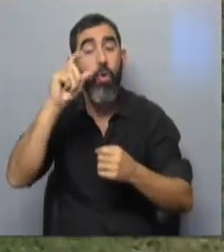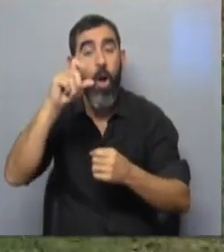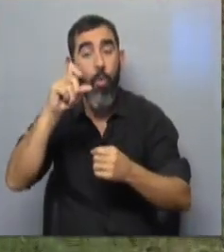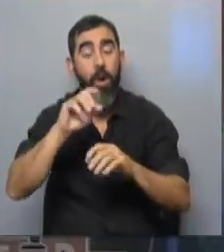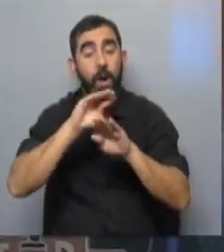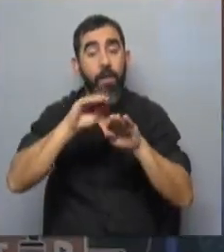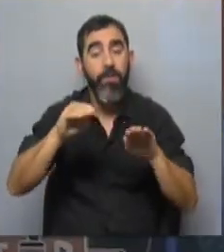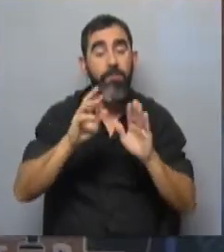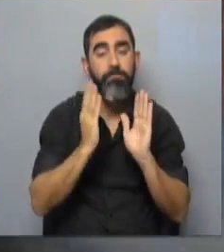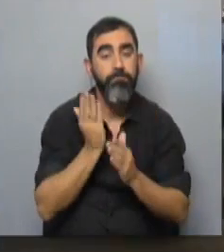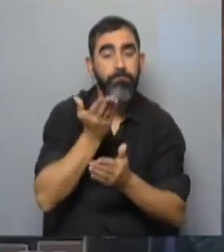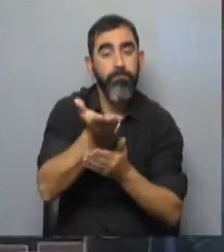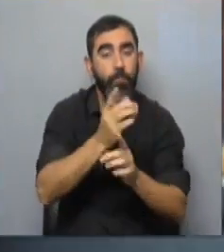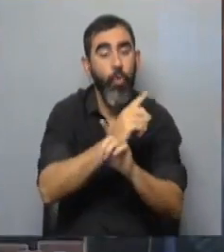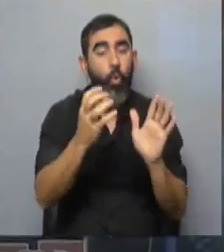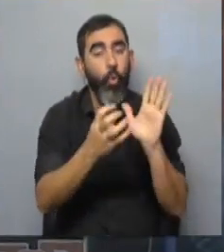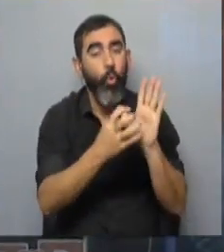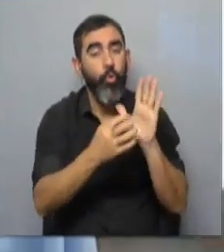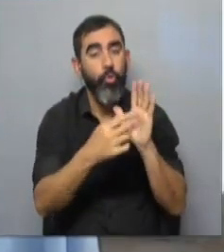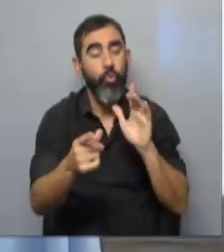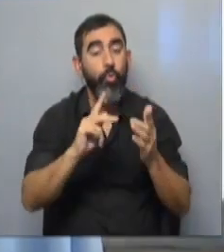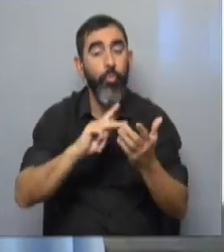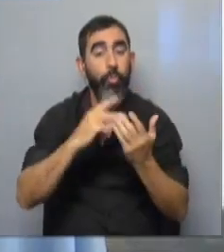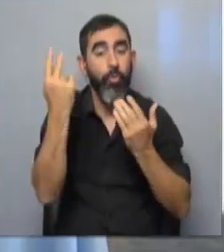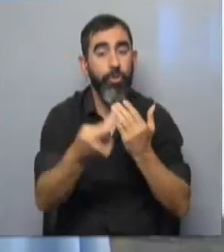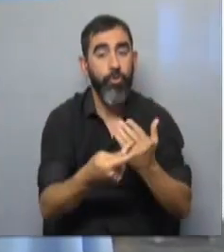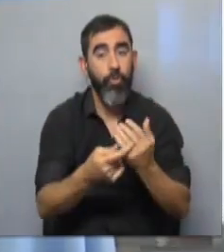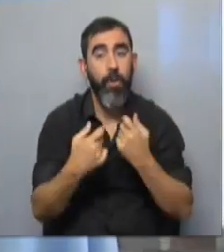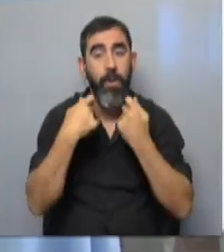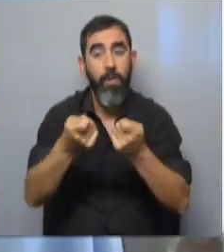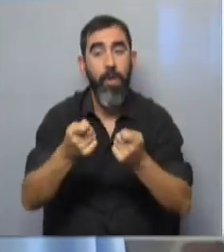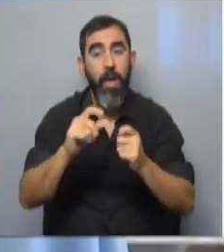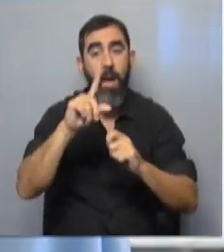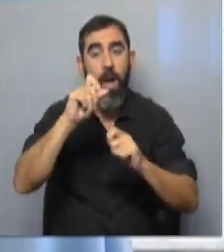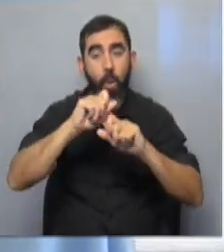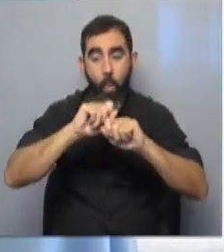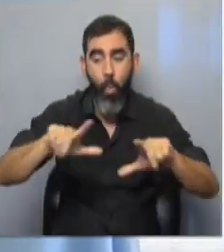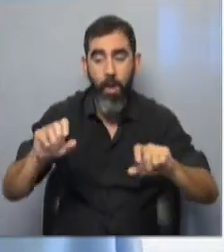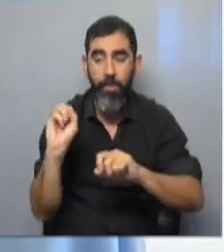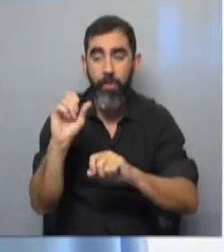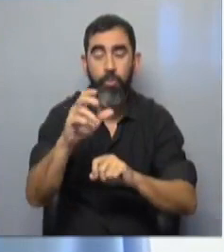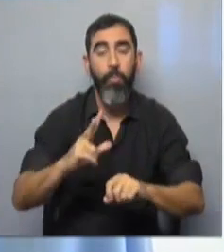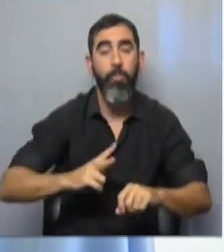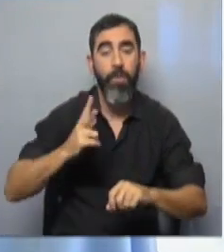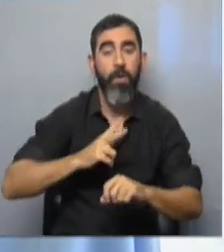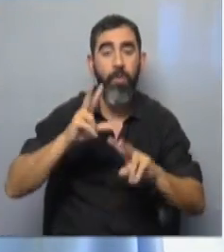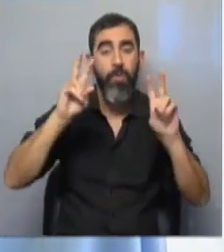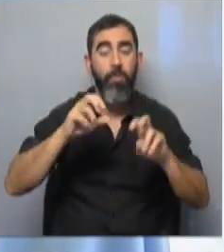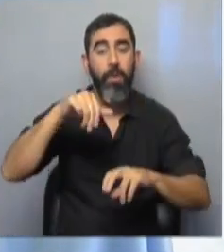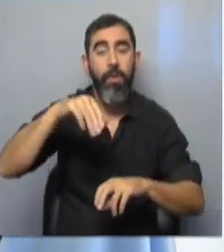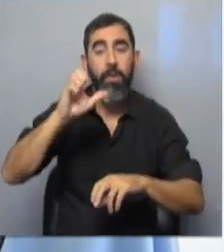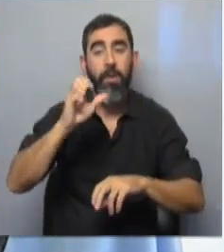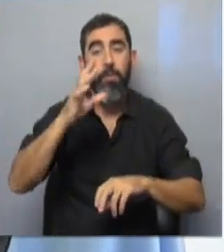anunció que va a presentar un recurso de inconstitucionalidad contra el proyecto que entrega la potabilización y distribución a privados en el marco del